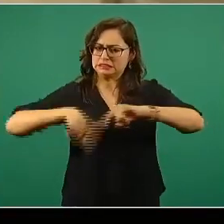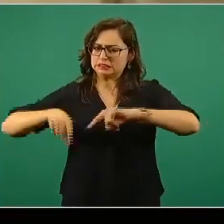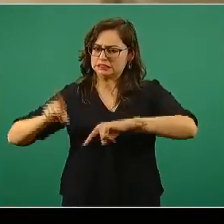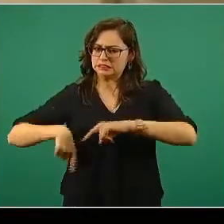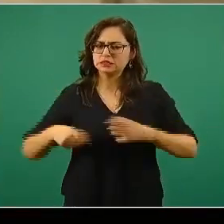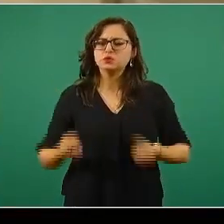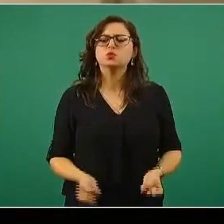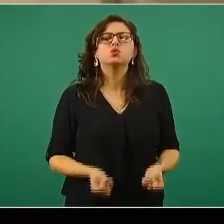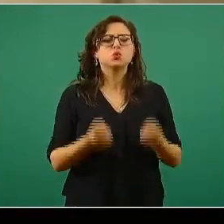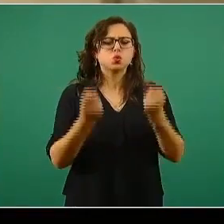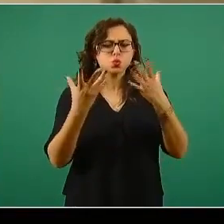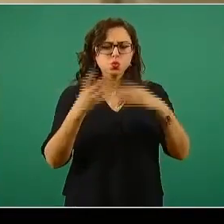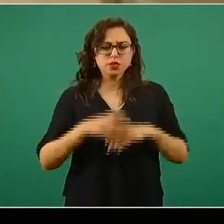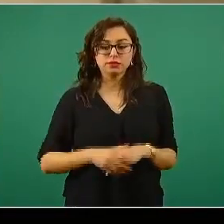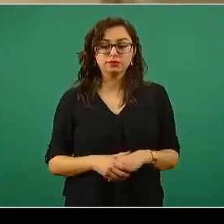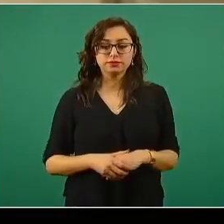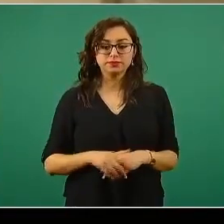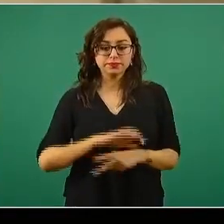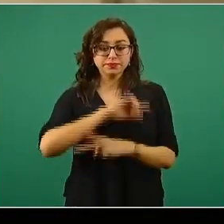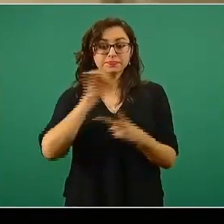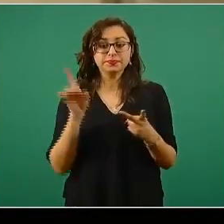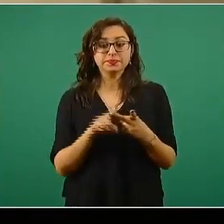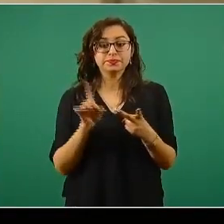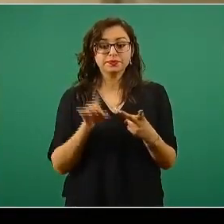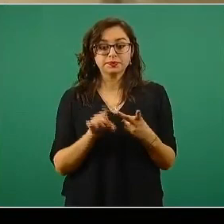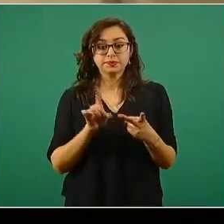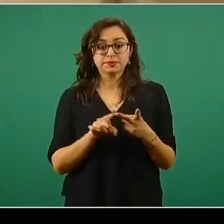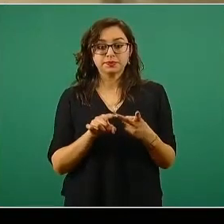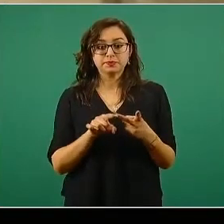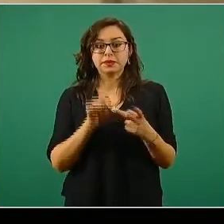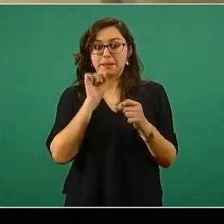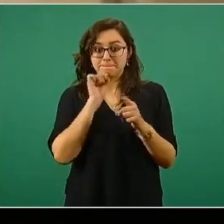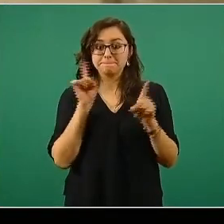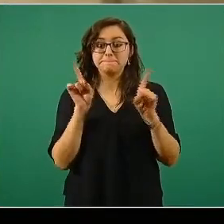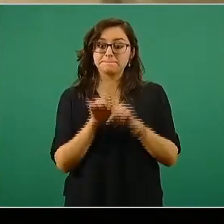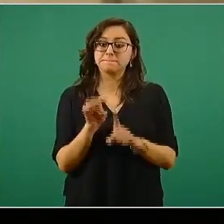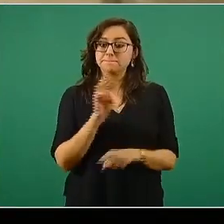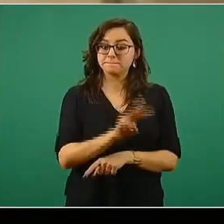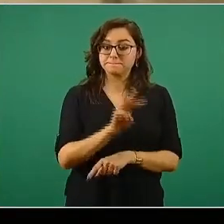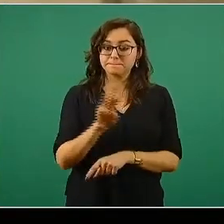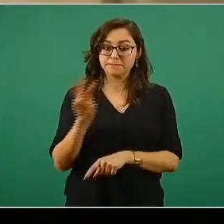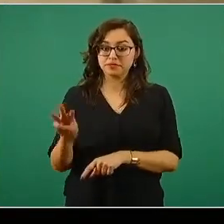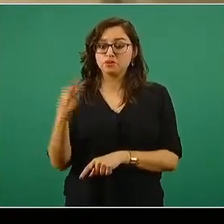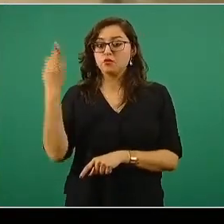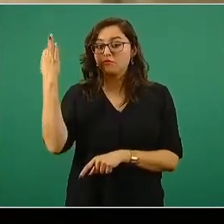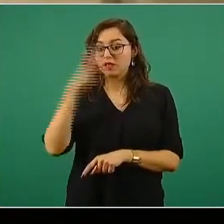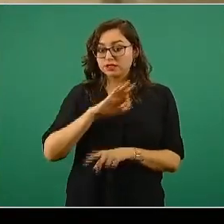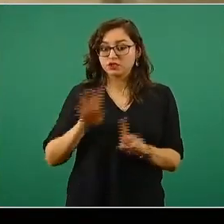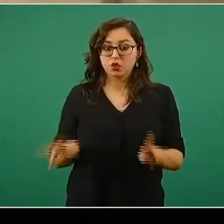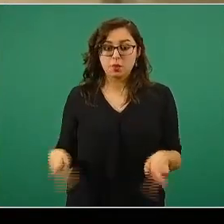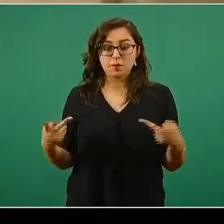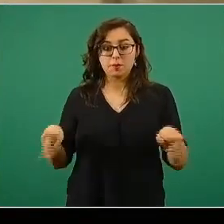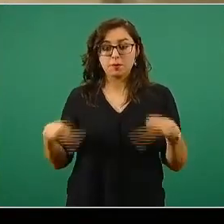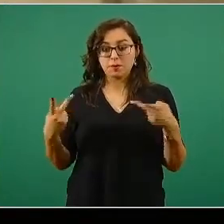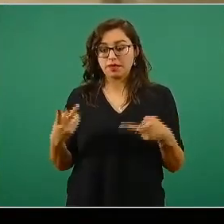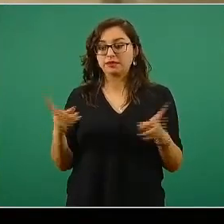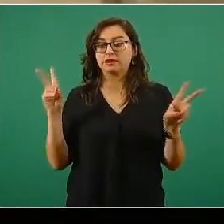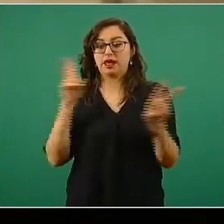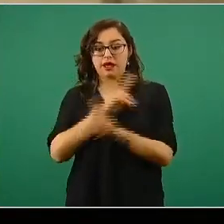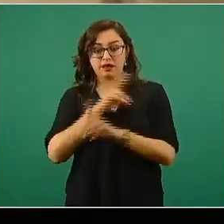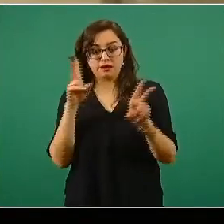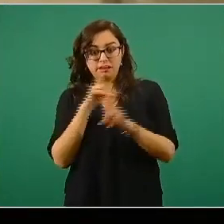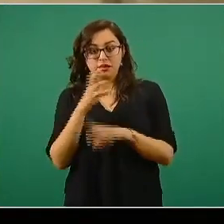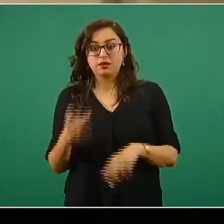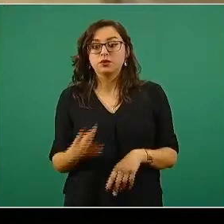estimado también de estos también sitios apócrifos de lo que es la venta de oxígeno, aunque ya se han reducido, pero